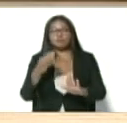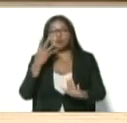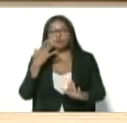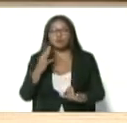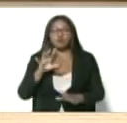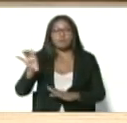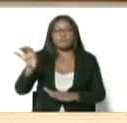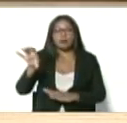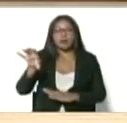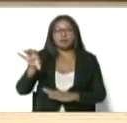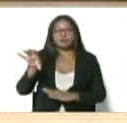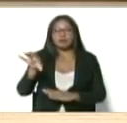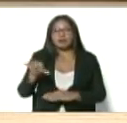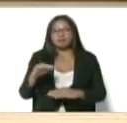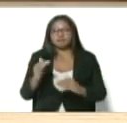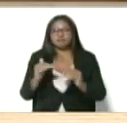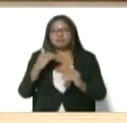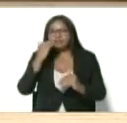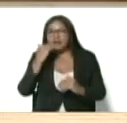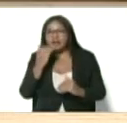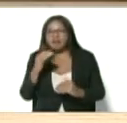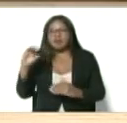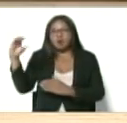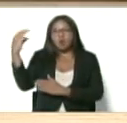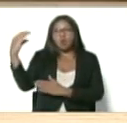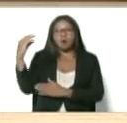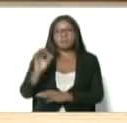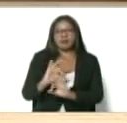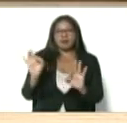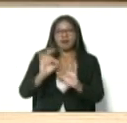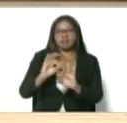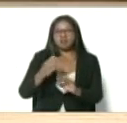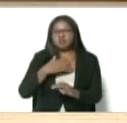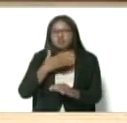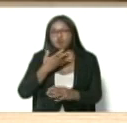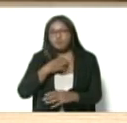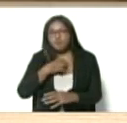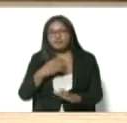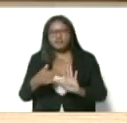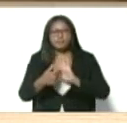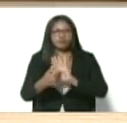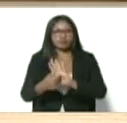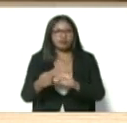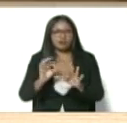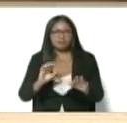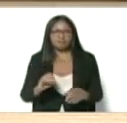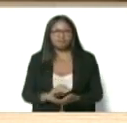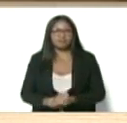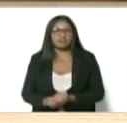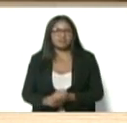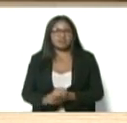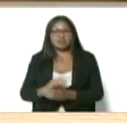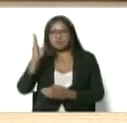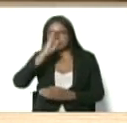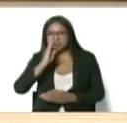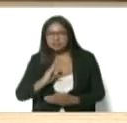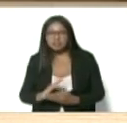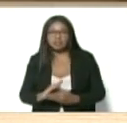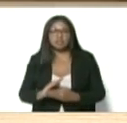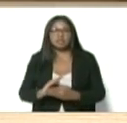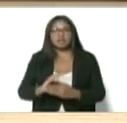limítrofes con colombia ninguno ni brasil ni ecuador ni panamá